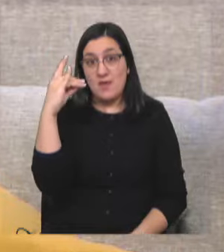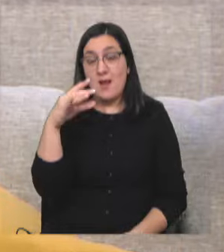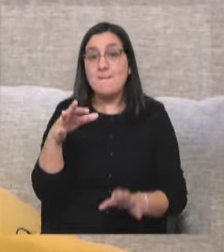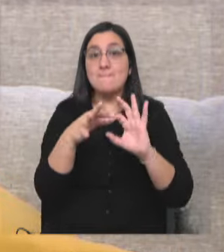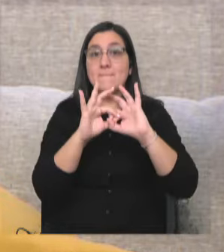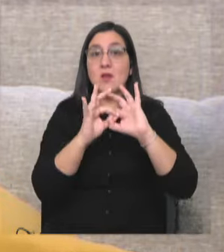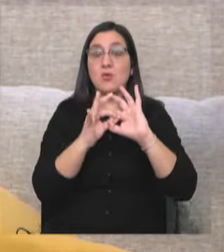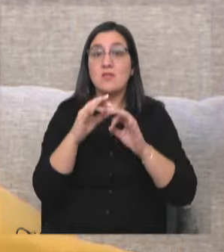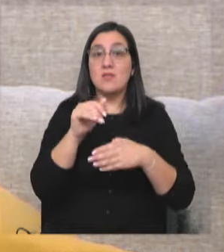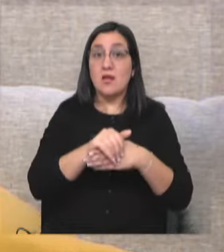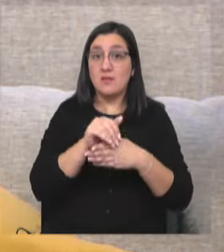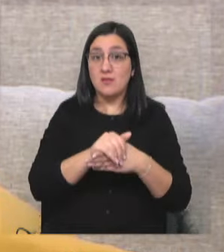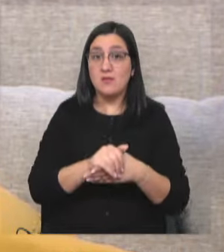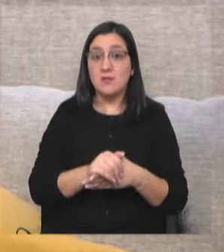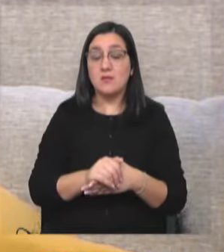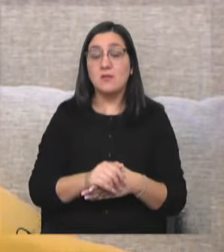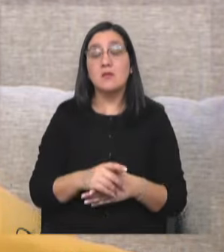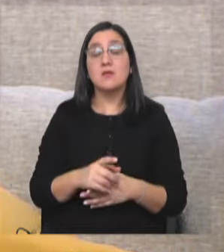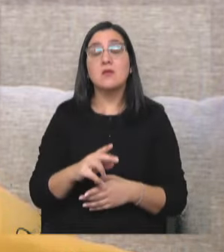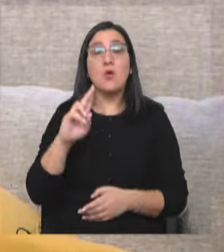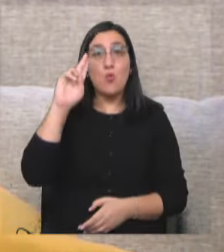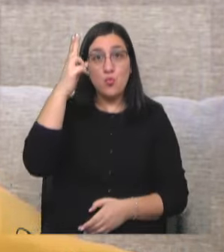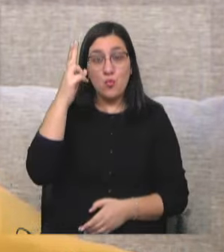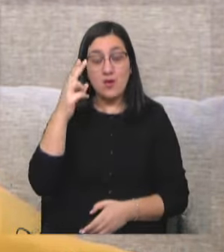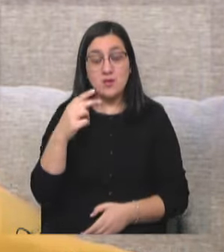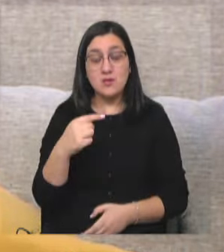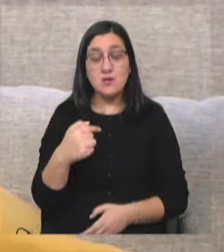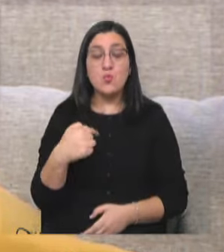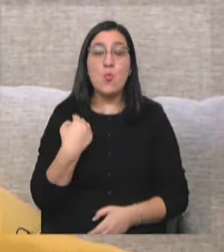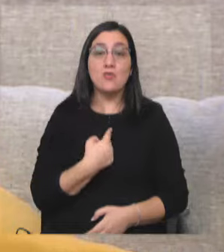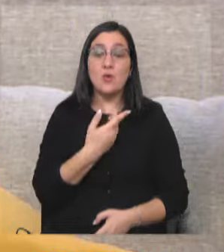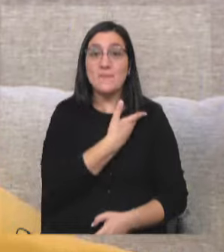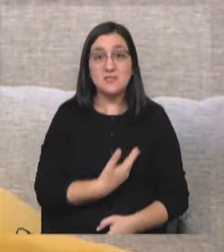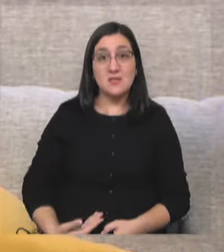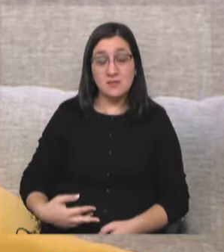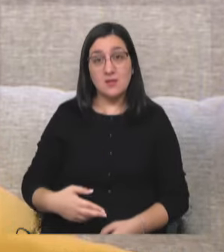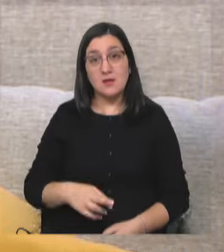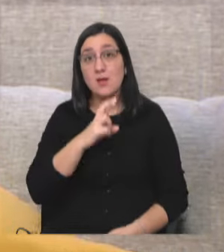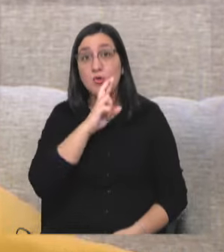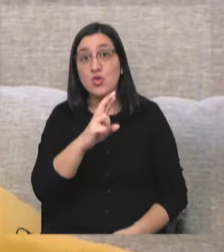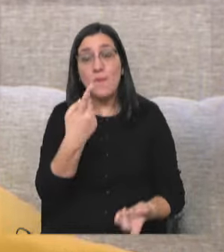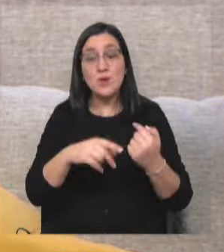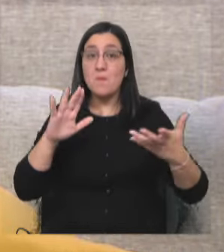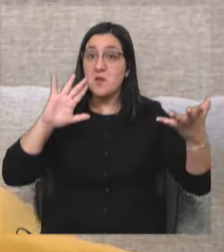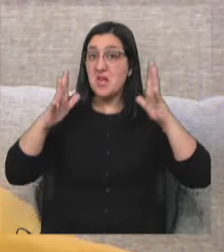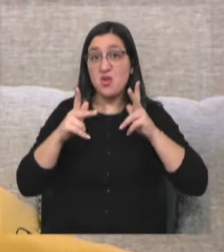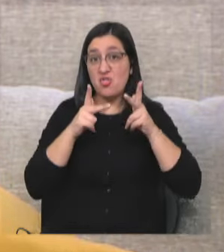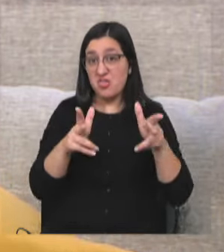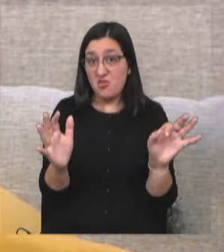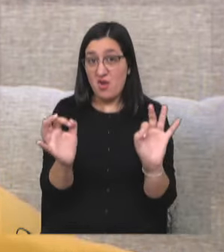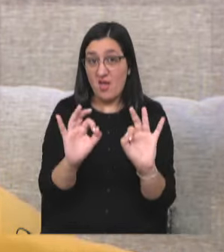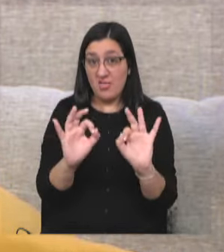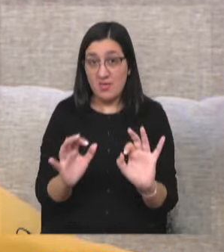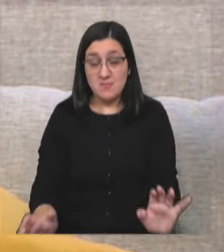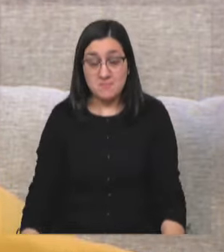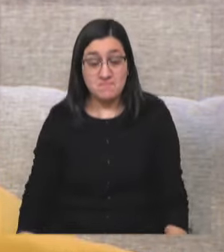la tarde, y que, por supuesto, nuestro país y nuestro presidente contestó, pero, por ejemplo, Milei no hizo una declaración de